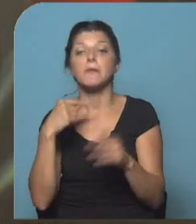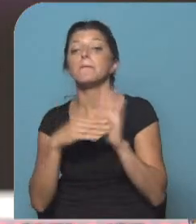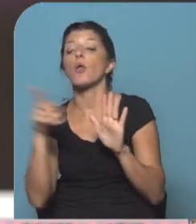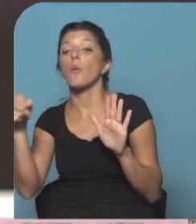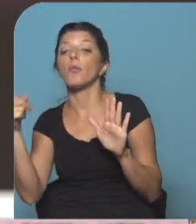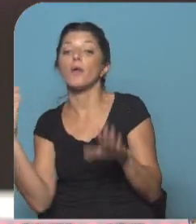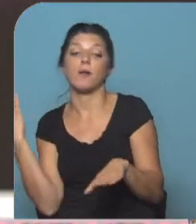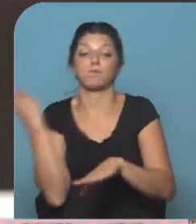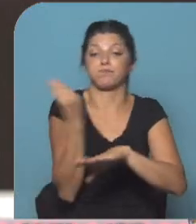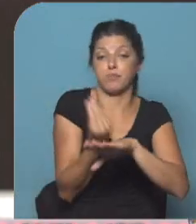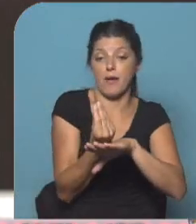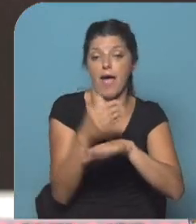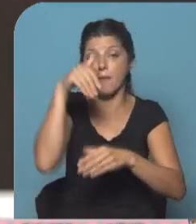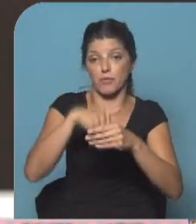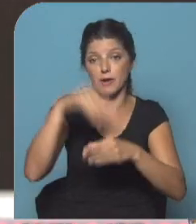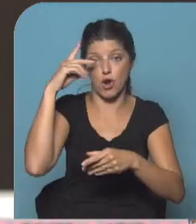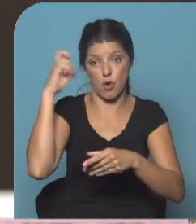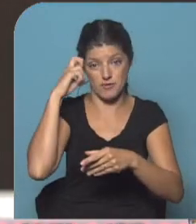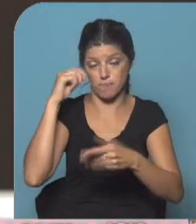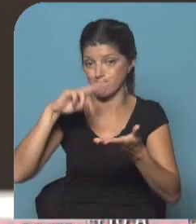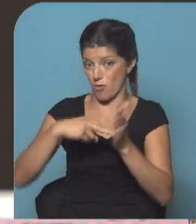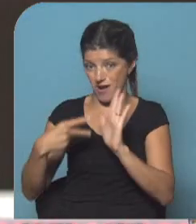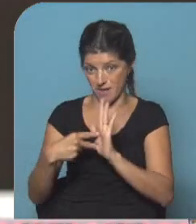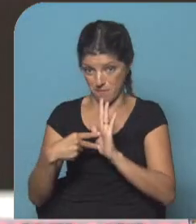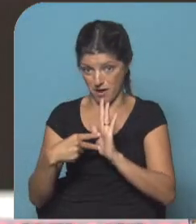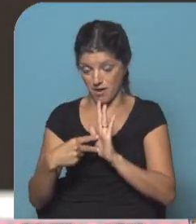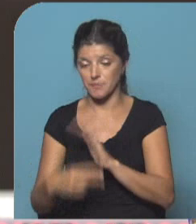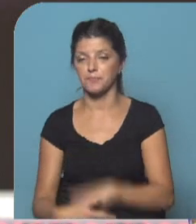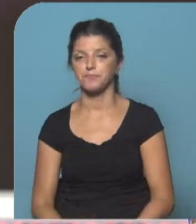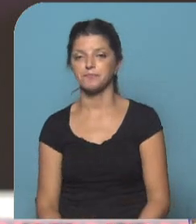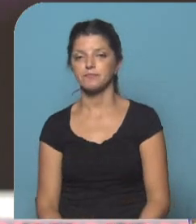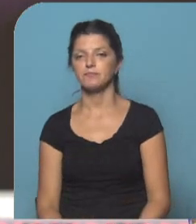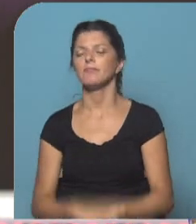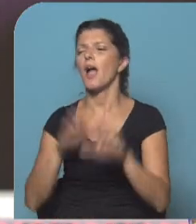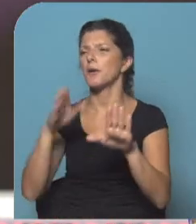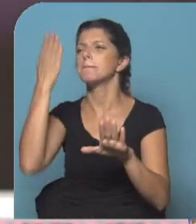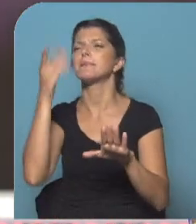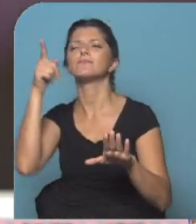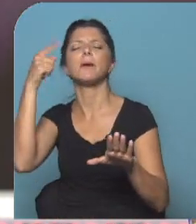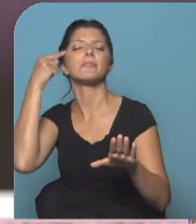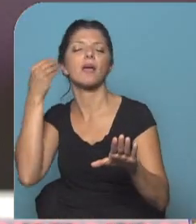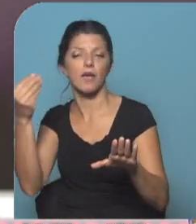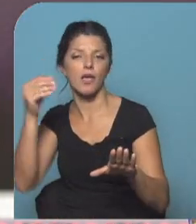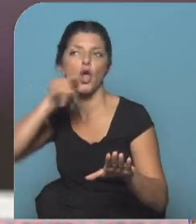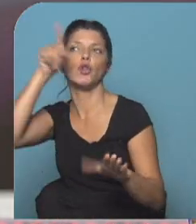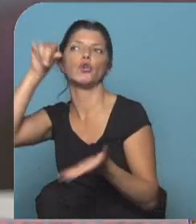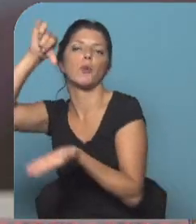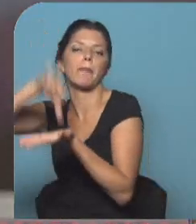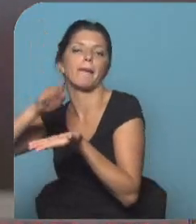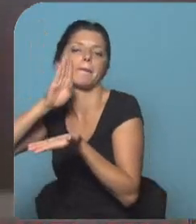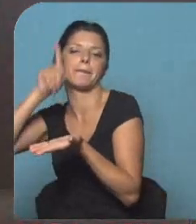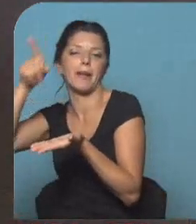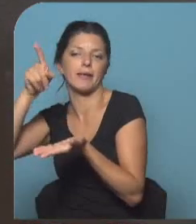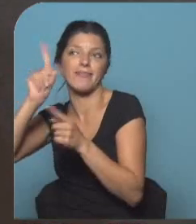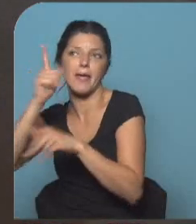votaciones y tener problemas de esta índole. Pero ¿qué es lo que pretende? ¿Qué pretende Puigdemont? ¿Ser un presidente en el exilio? ¿Ser un presidente